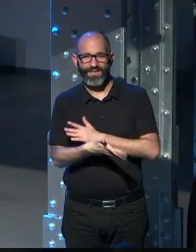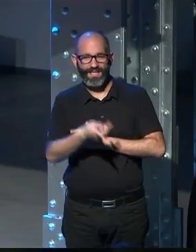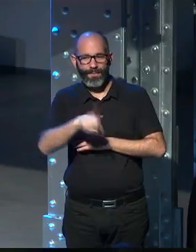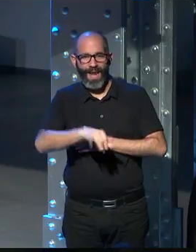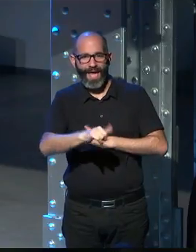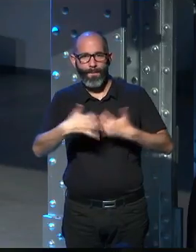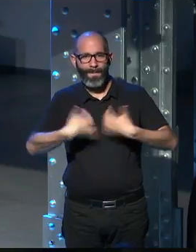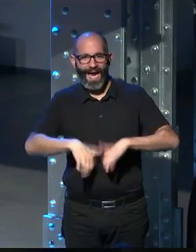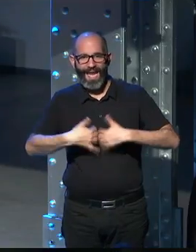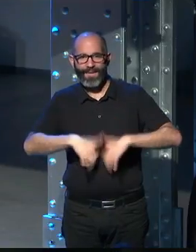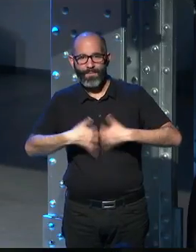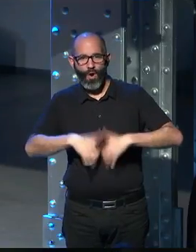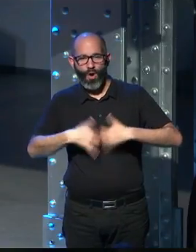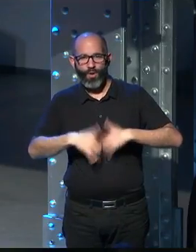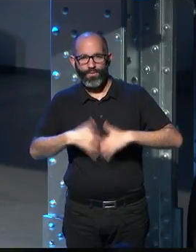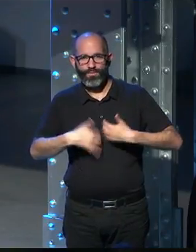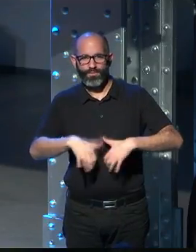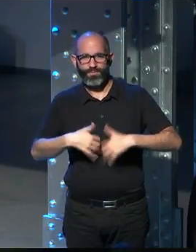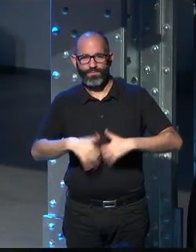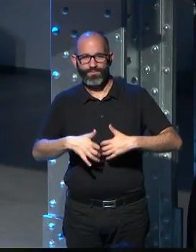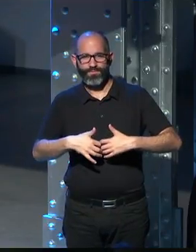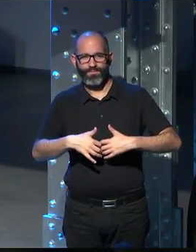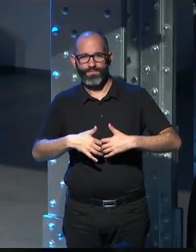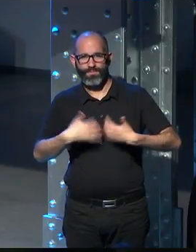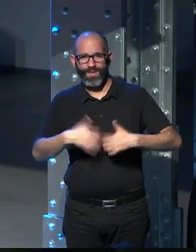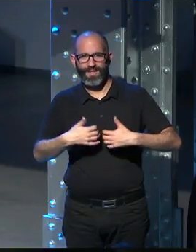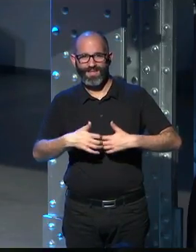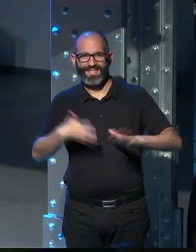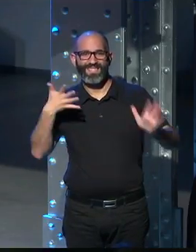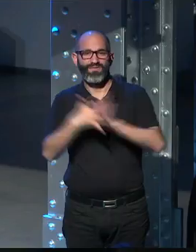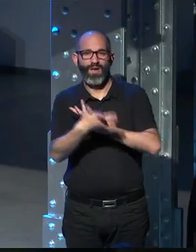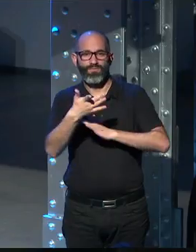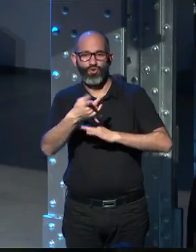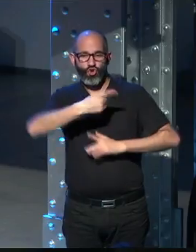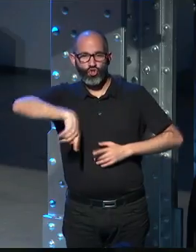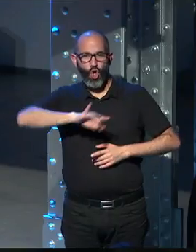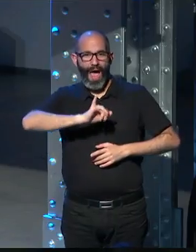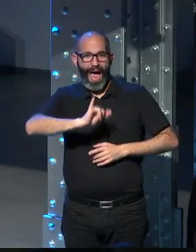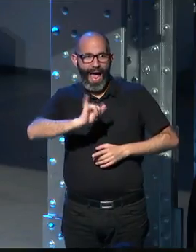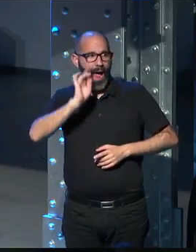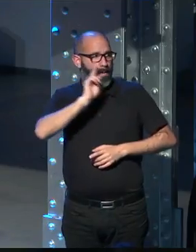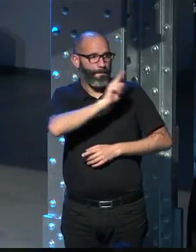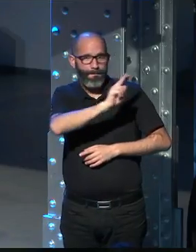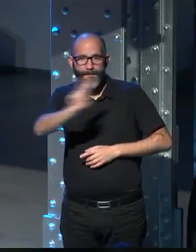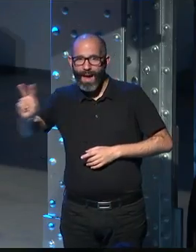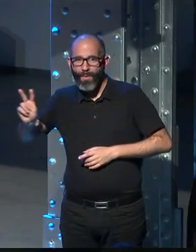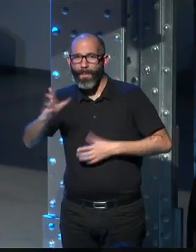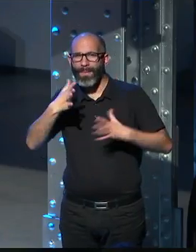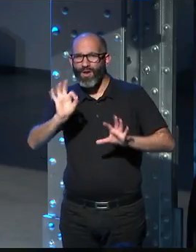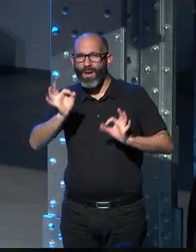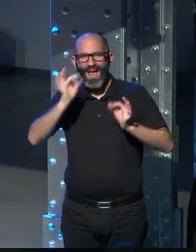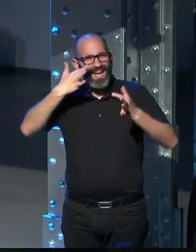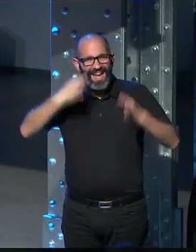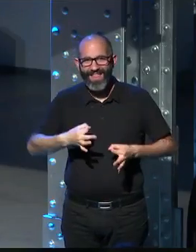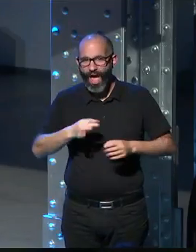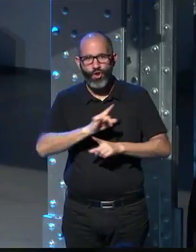mecanismos que lo que buscan es superar deficiencias que tenemos a pesar de nuestra imagen de ser,